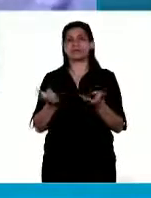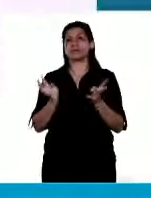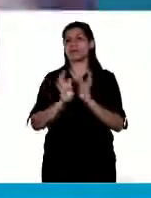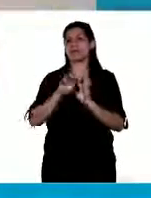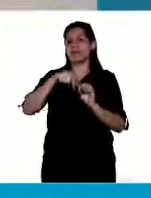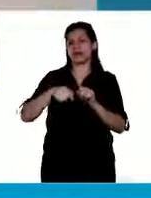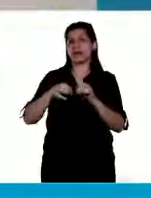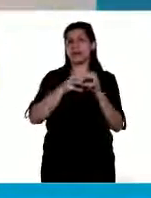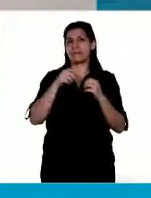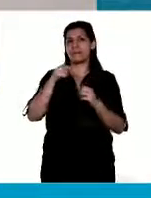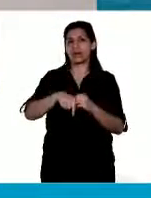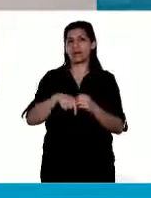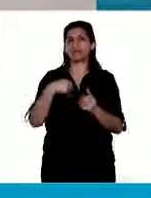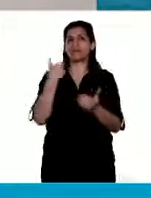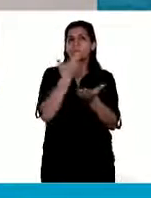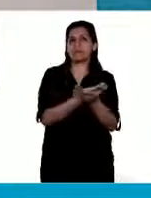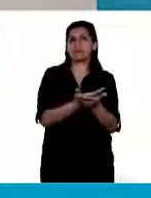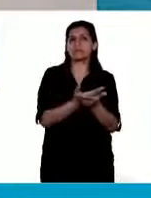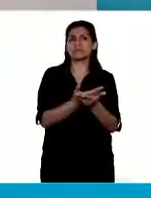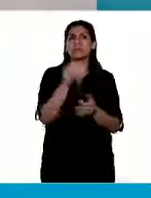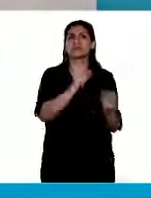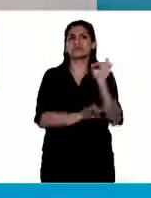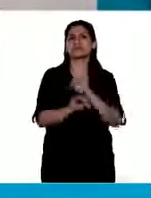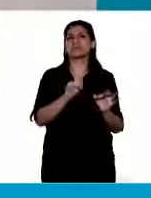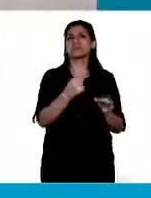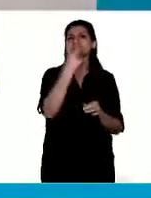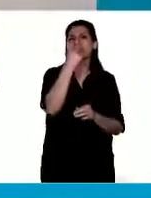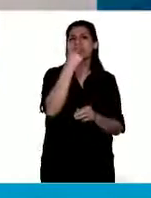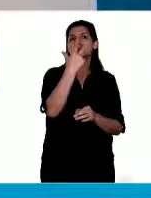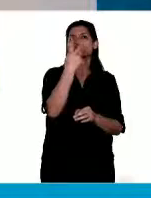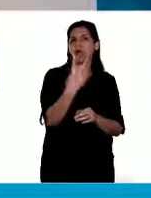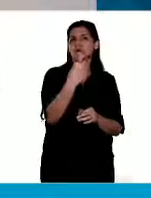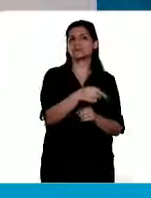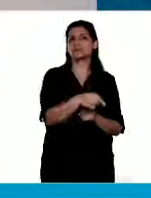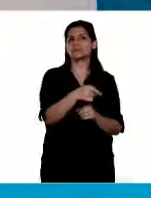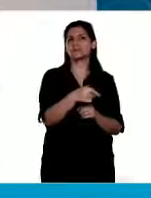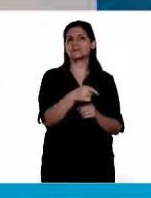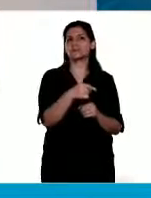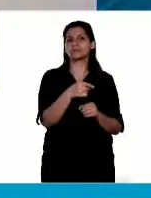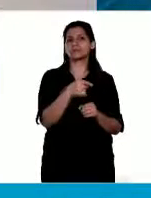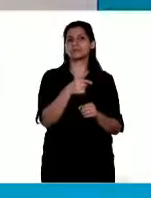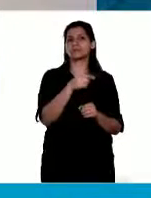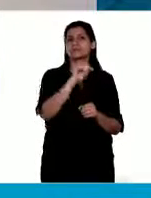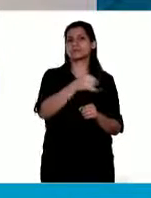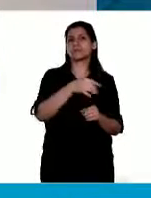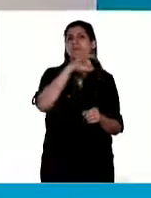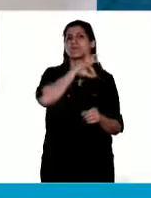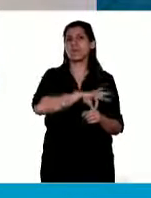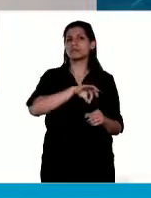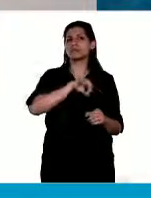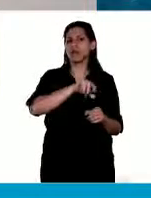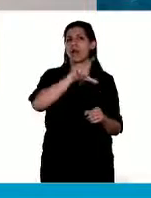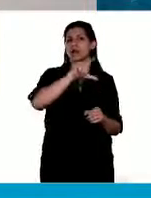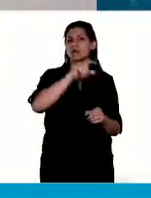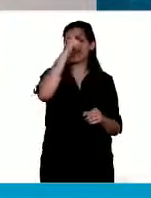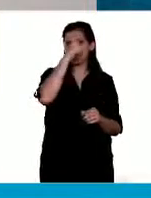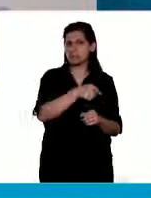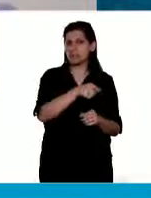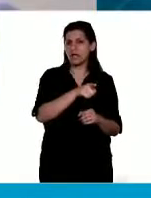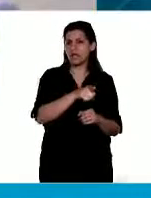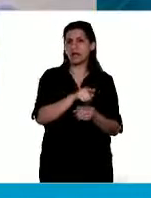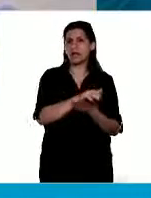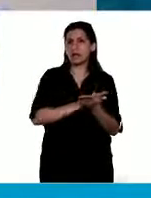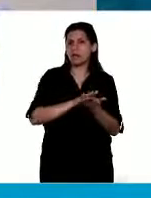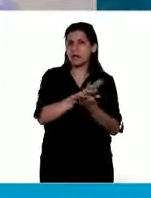el proyecto 1132 pidiendo la urgente recomposición salarial policial. 2 veces